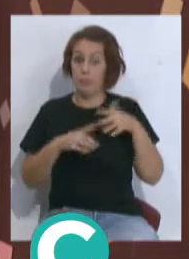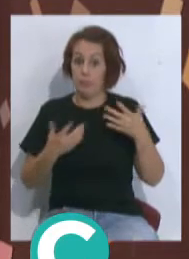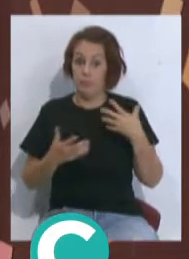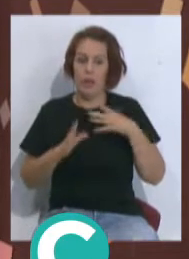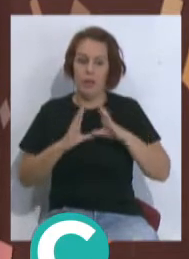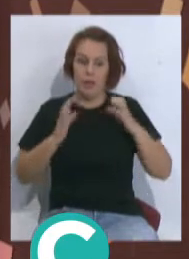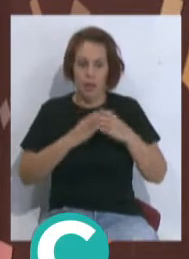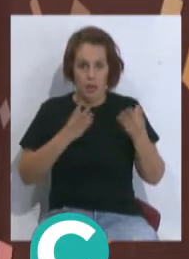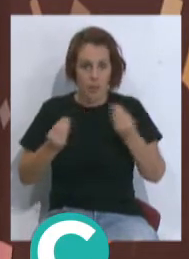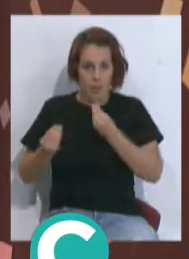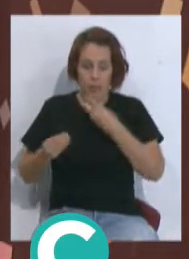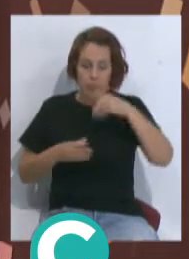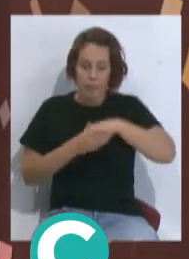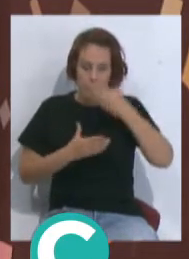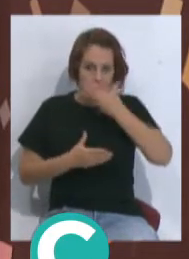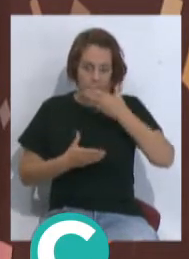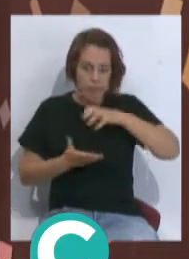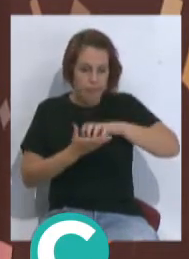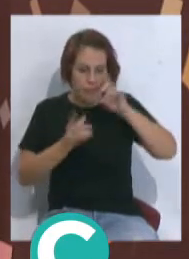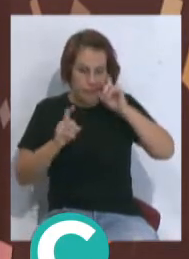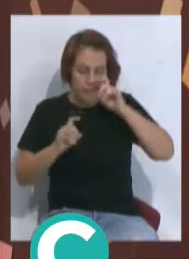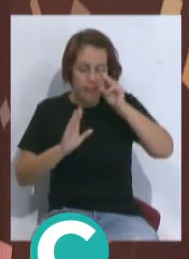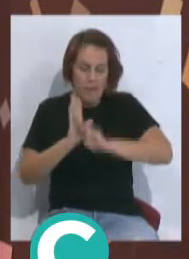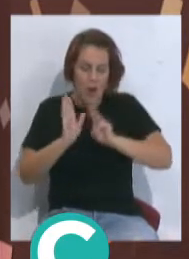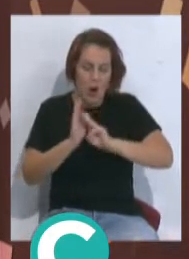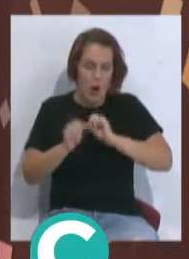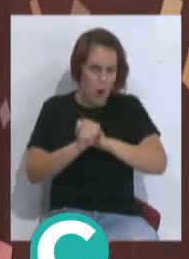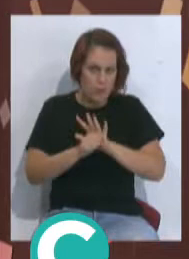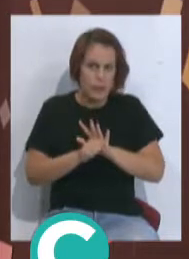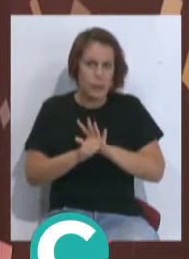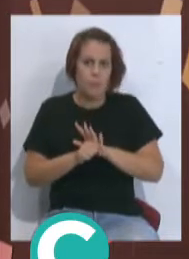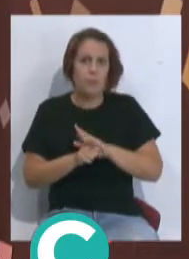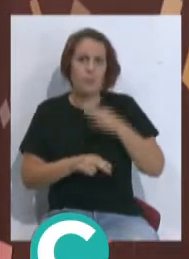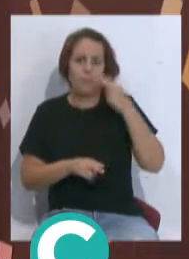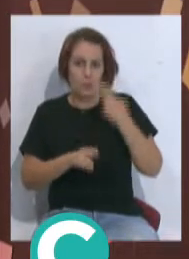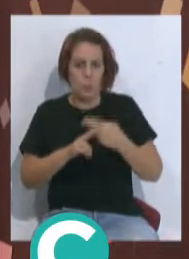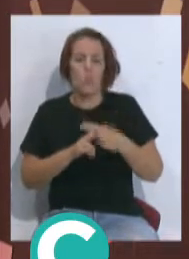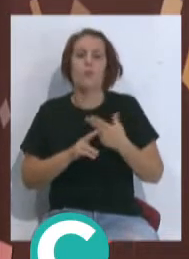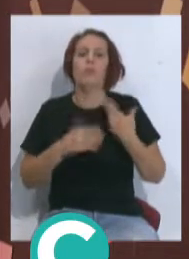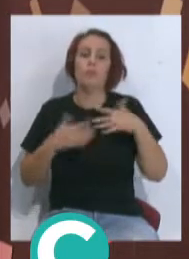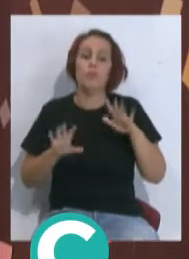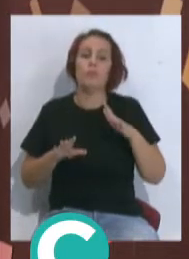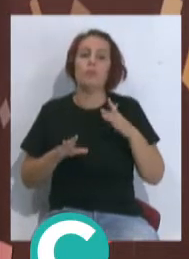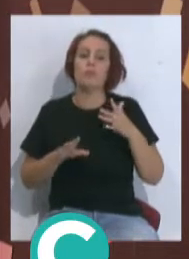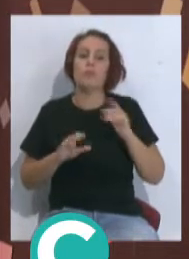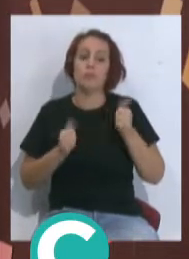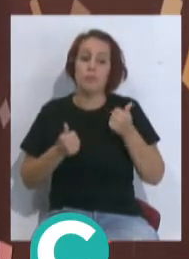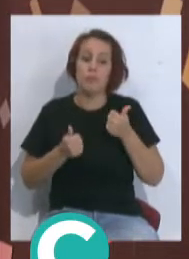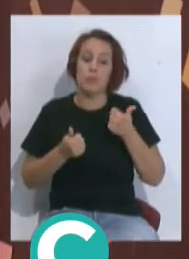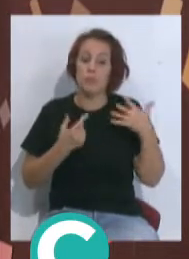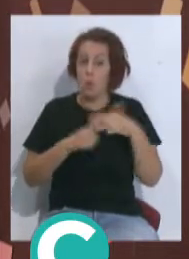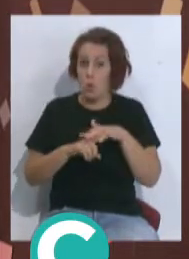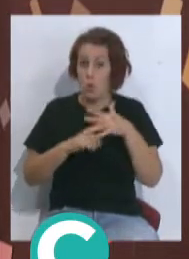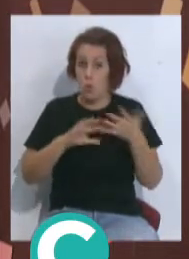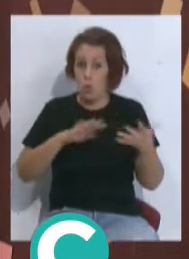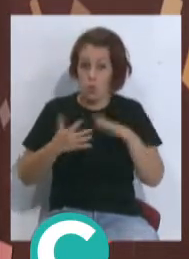agrupaciones ensayan en colegios, en centros educativos que tienen protocolos COVID estrictos todavía, a pesar de que se está implantando cierta normalidad y que